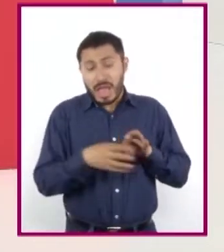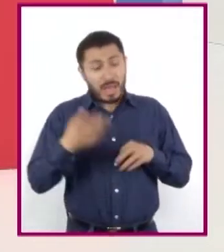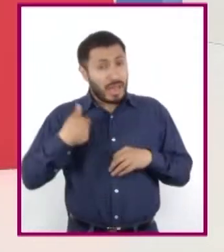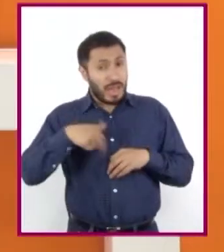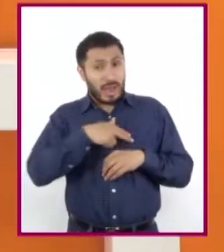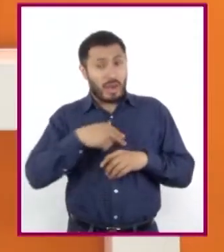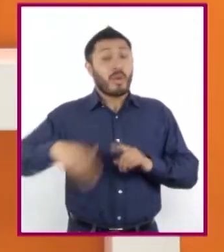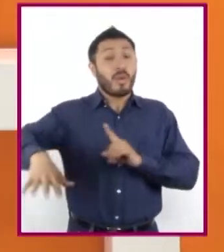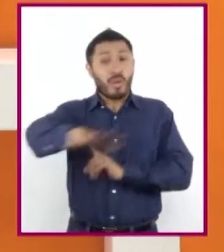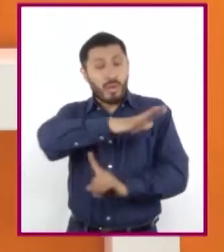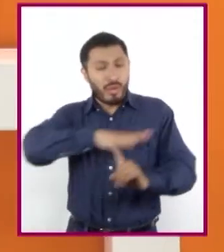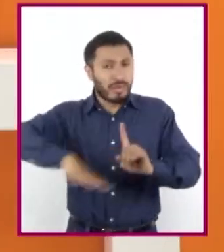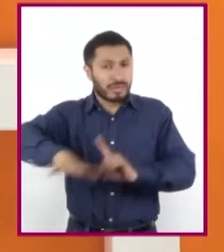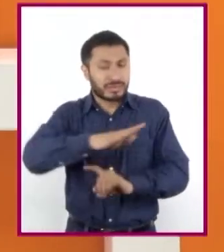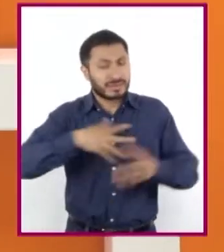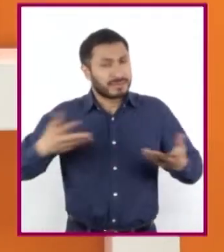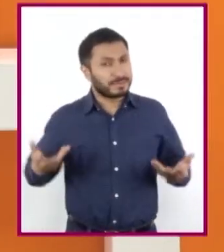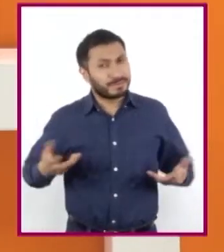entorno?